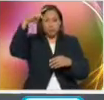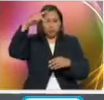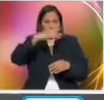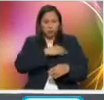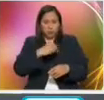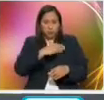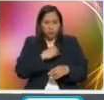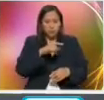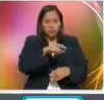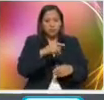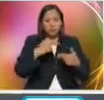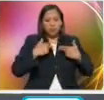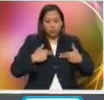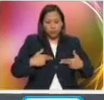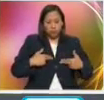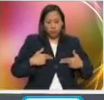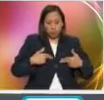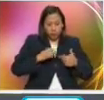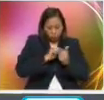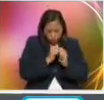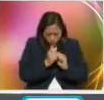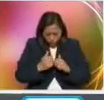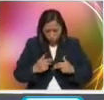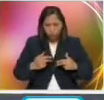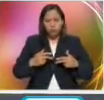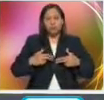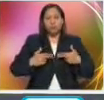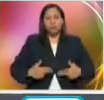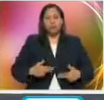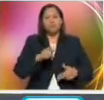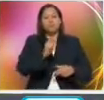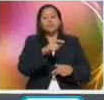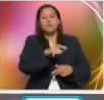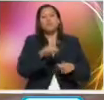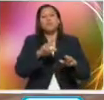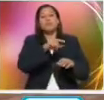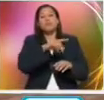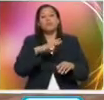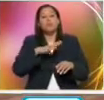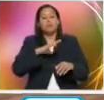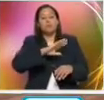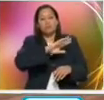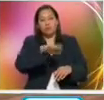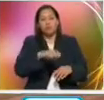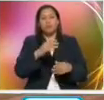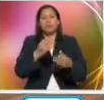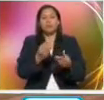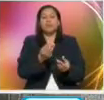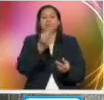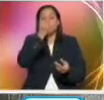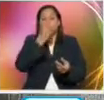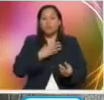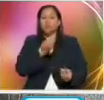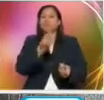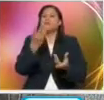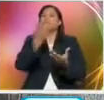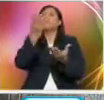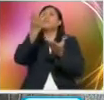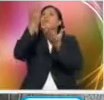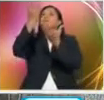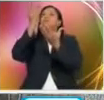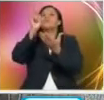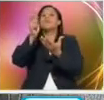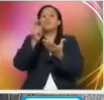se ha humanizado, pero también tiene un fin. Sí. Entonces ahí está la muerte presente, ¿no? El incienso, ¿por qué? Porque es la purificación de